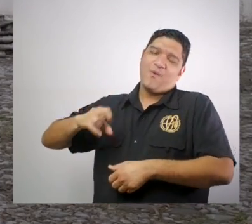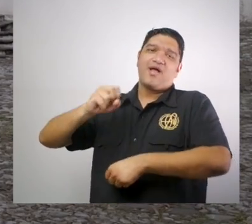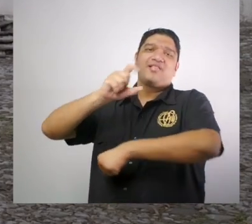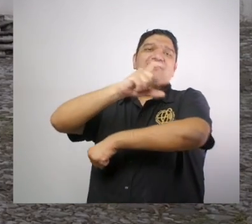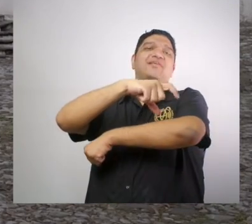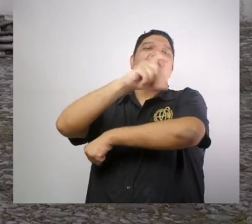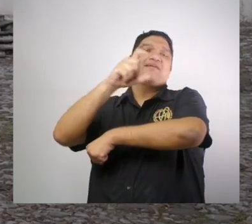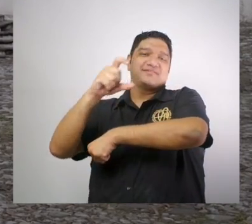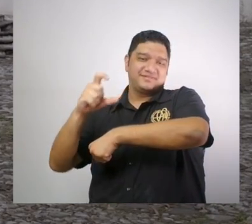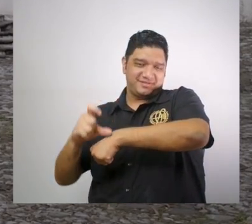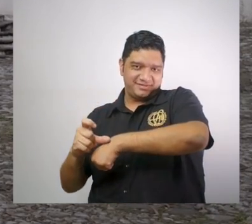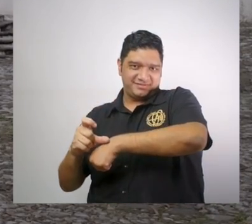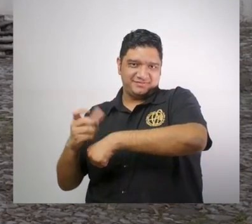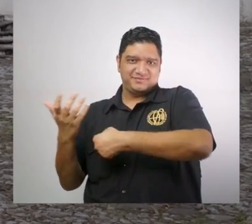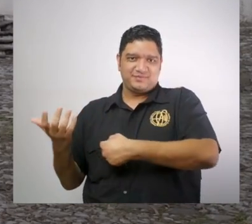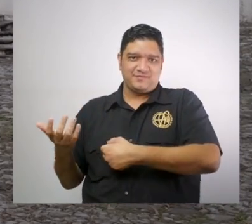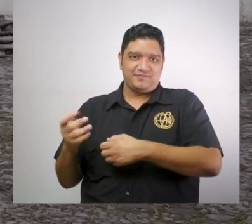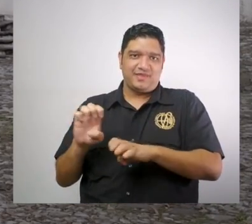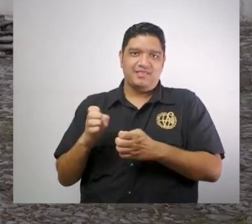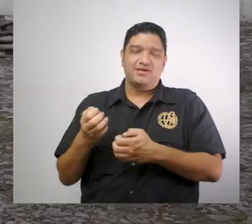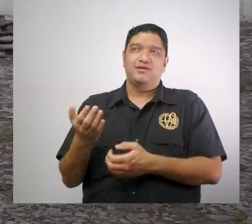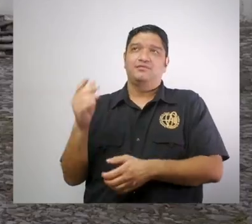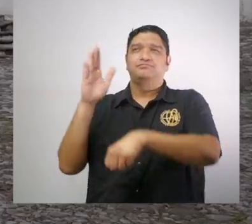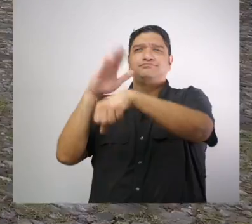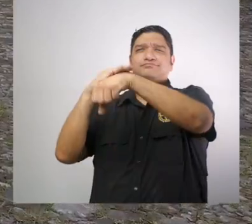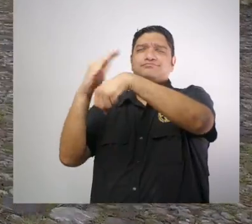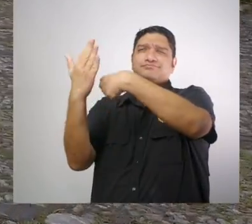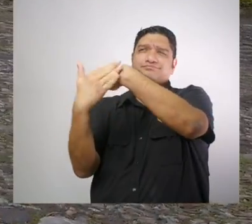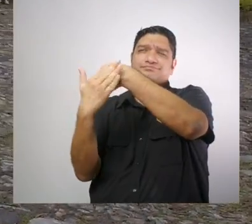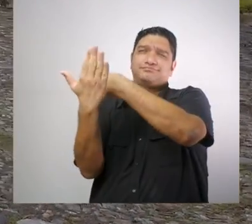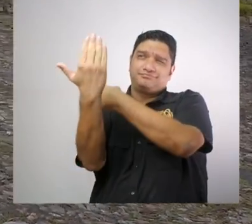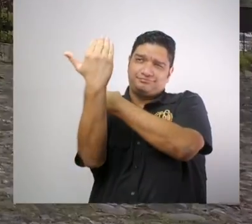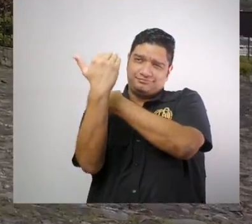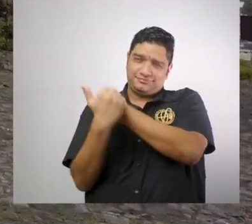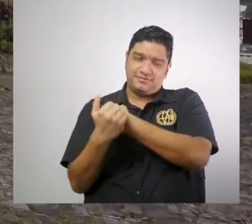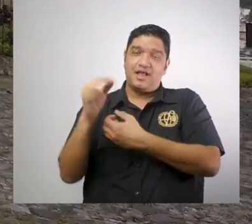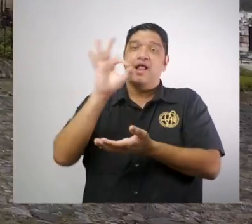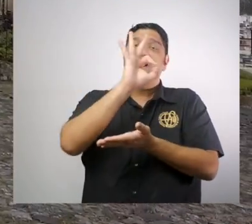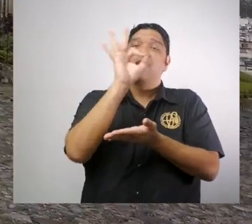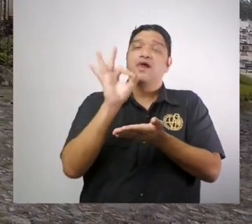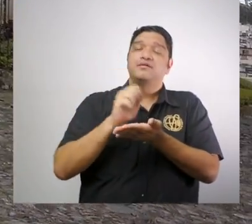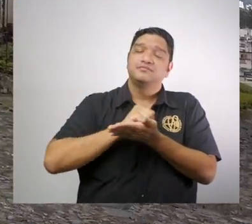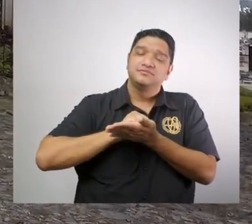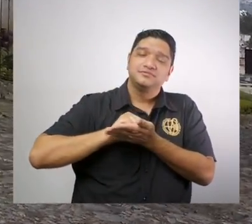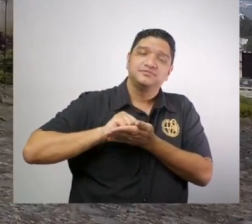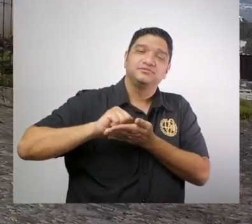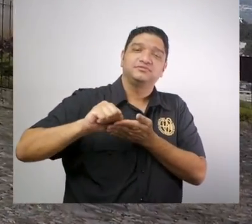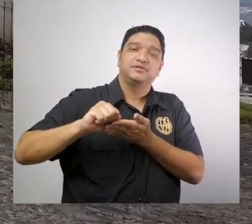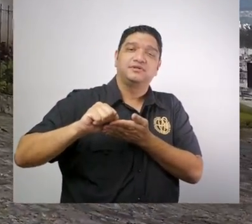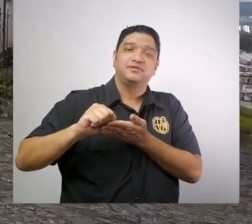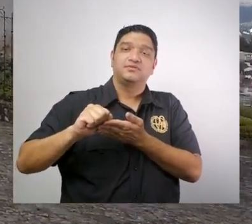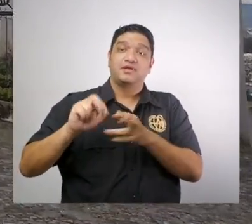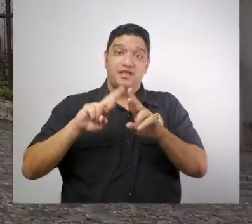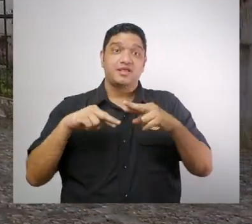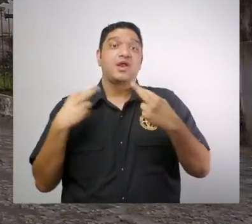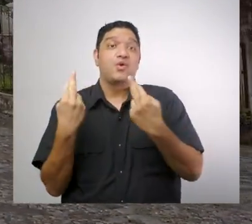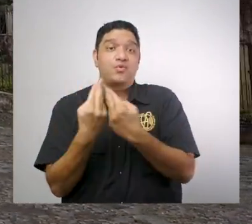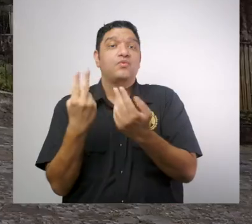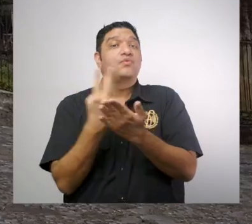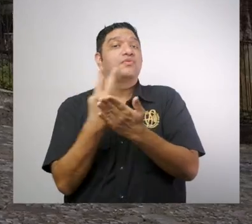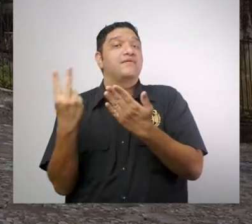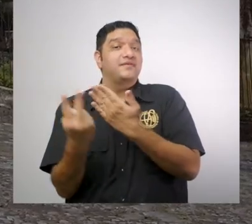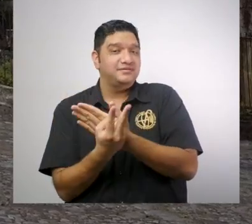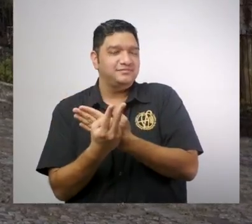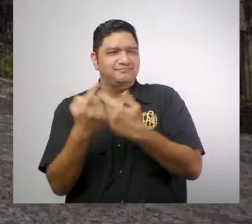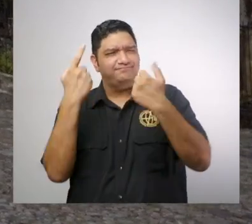una invocación al Espíritu Santo. En esta reunión notable de vecinos se tomó en